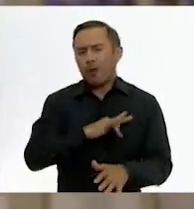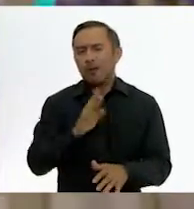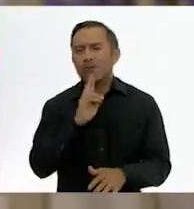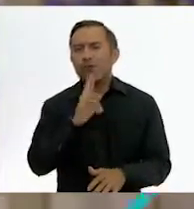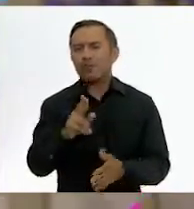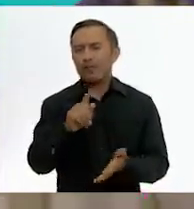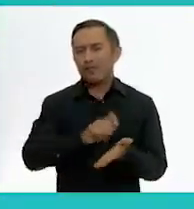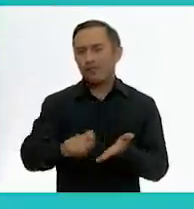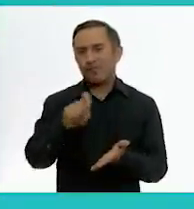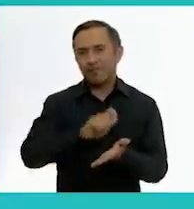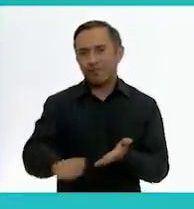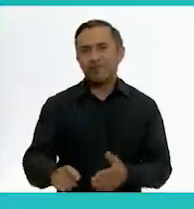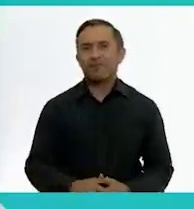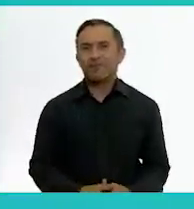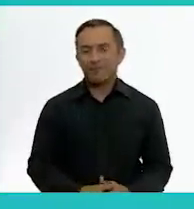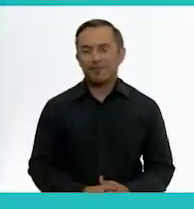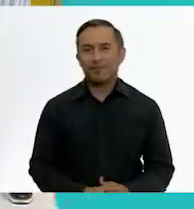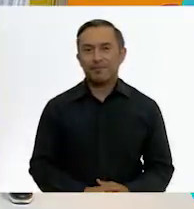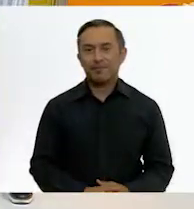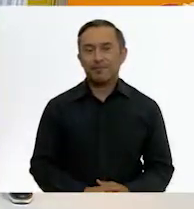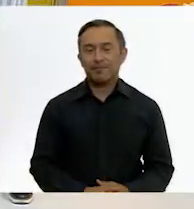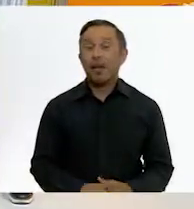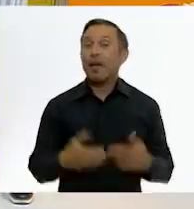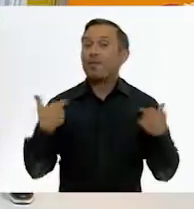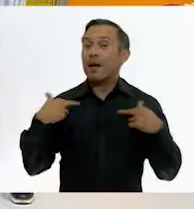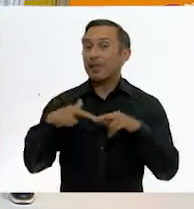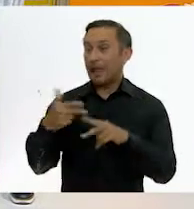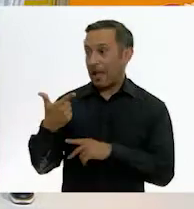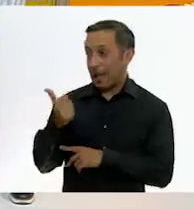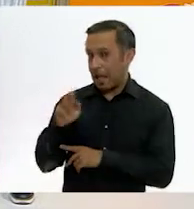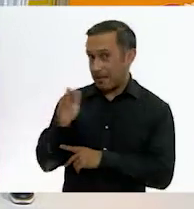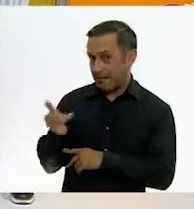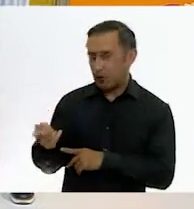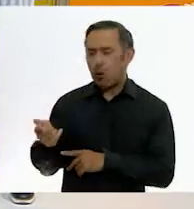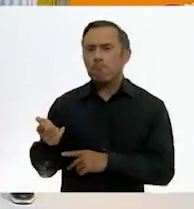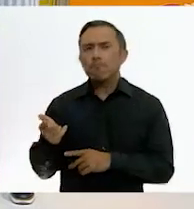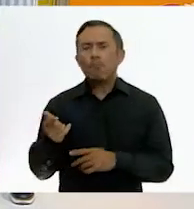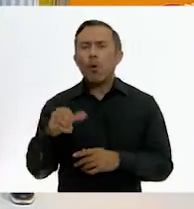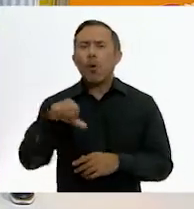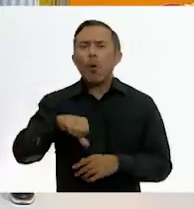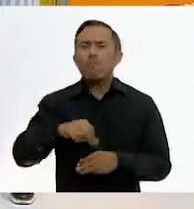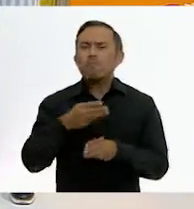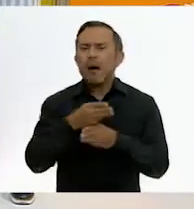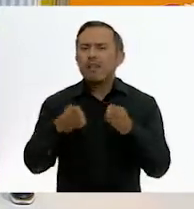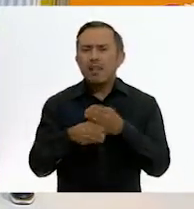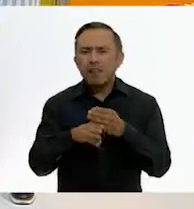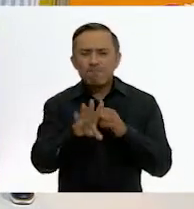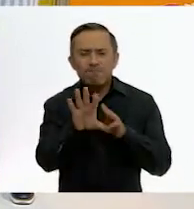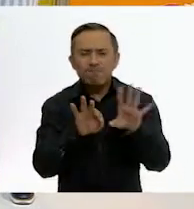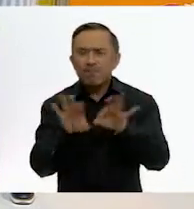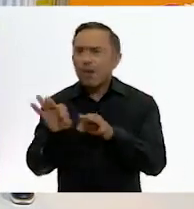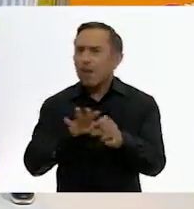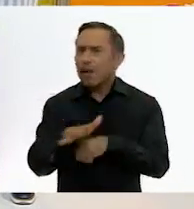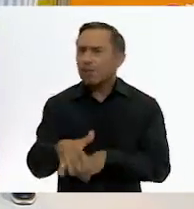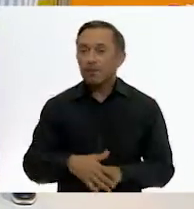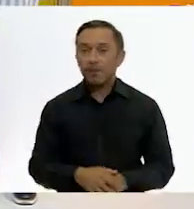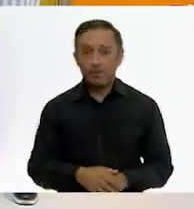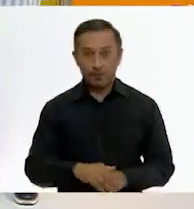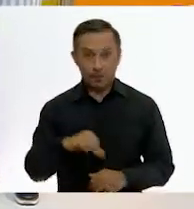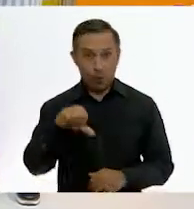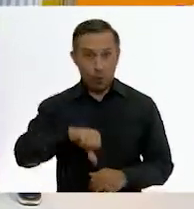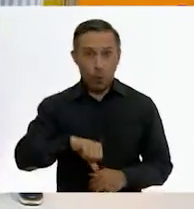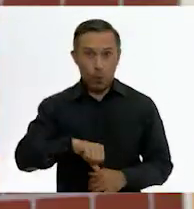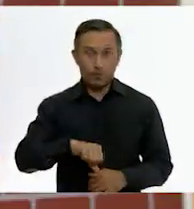a tu ritmo nuestra gama de materiales necesitamos el día de hoy el día de hoy vas a tener que